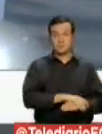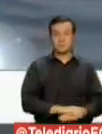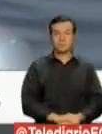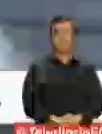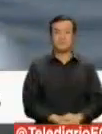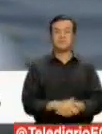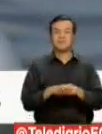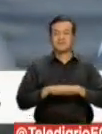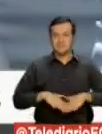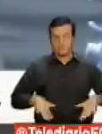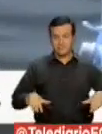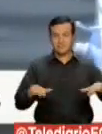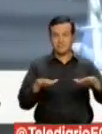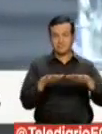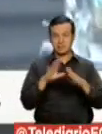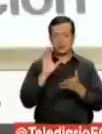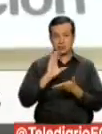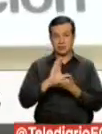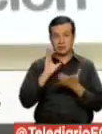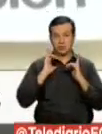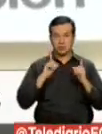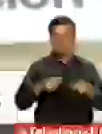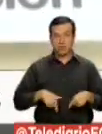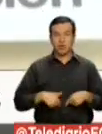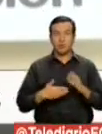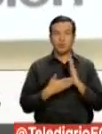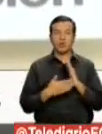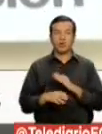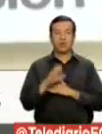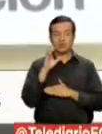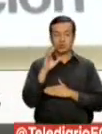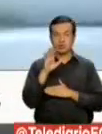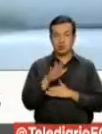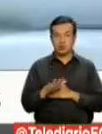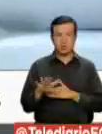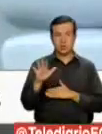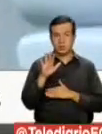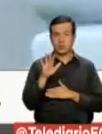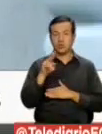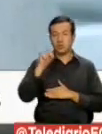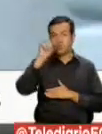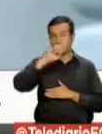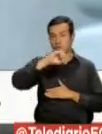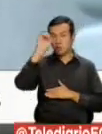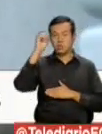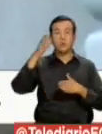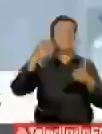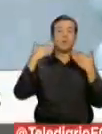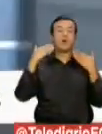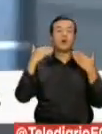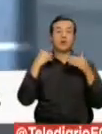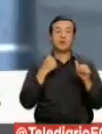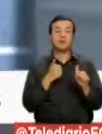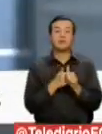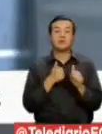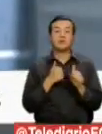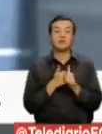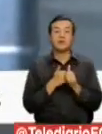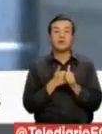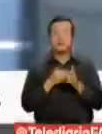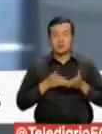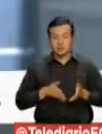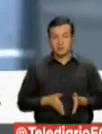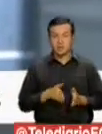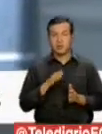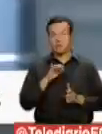En la unidad de trabajo de parto del Centro de Salud Tipo C en Bastión Popular al noroeste de Guayaquil, encontramos a pocas horas de dar a luz a